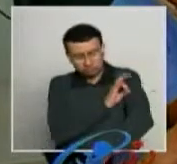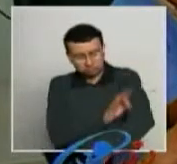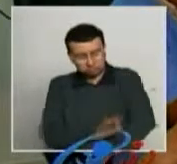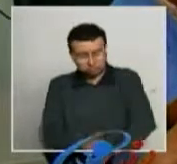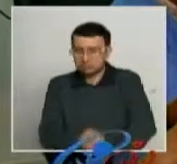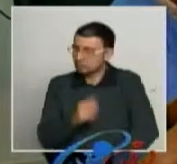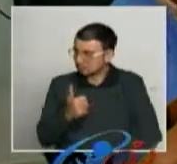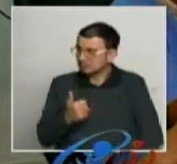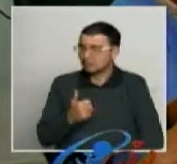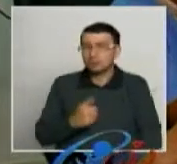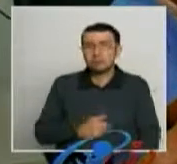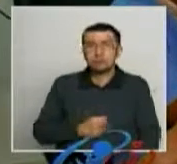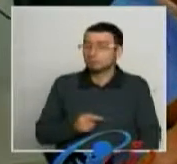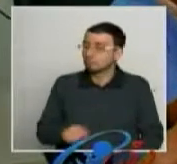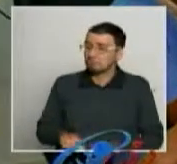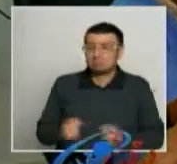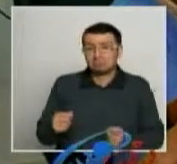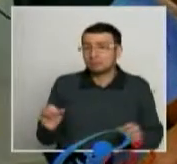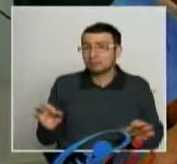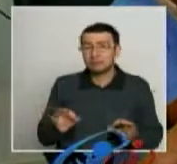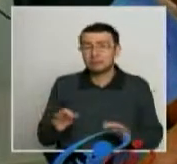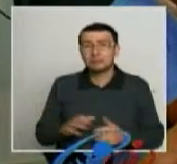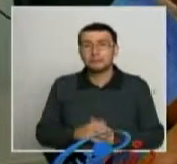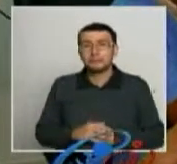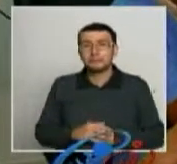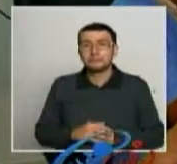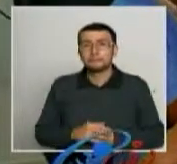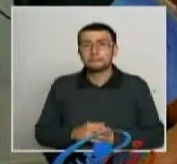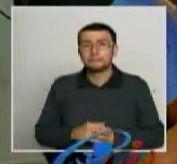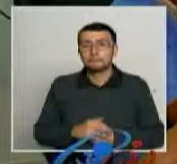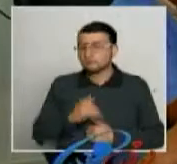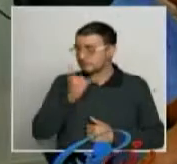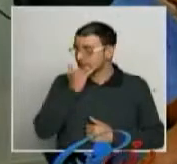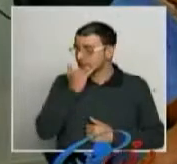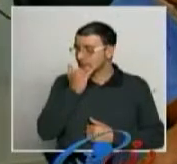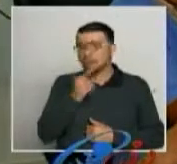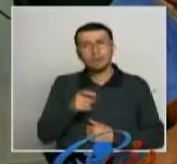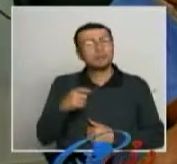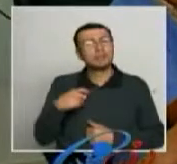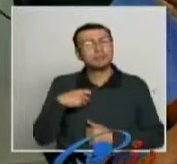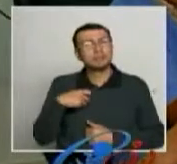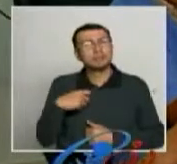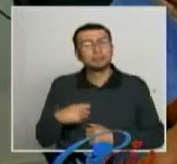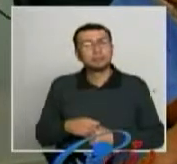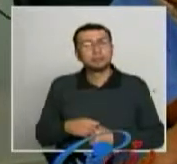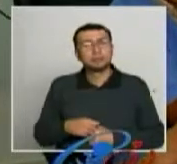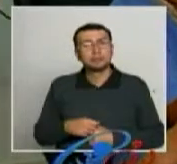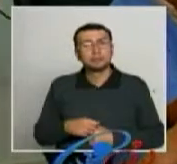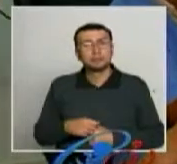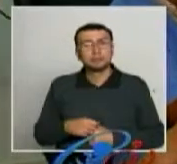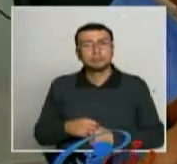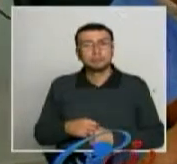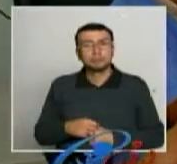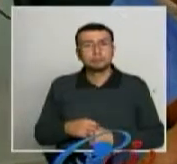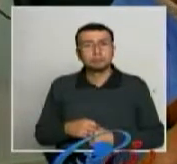válvulas, no se han dañado. Entonces lo que tiene ella son unas varices superficiales,